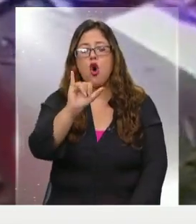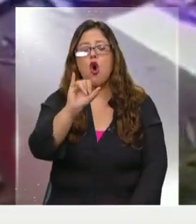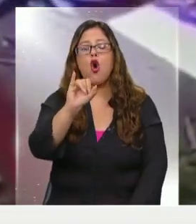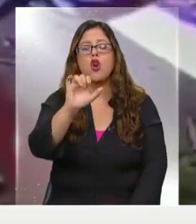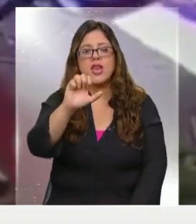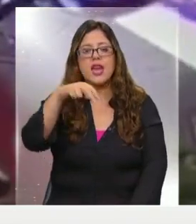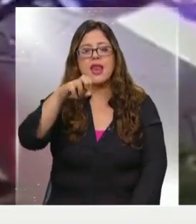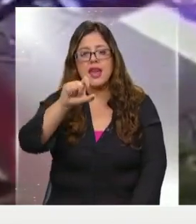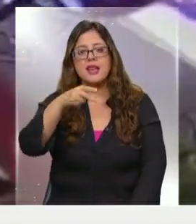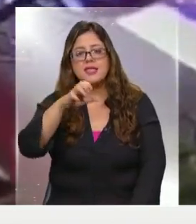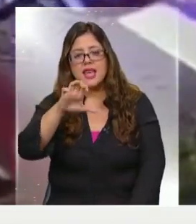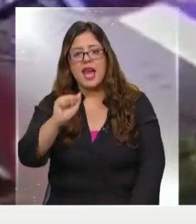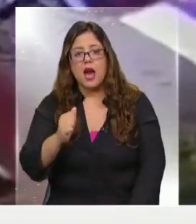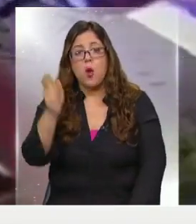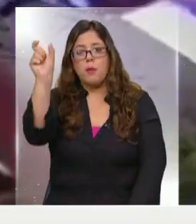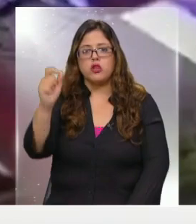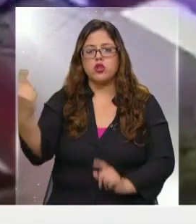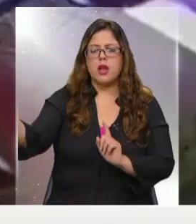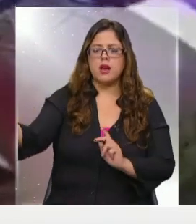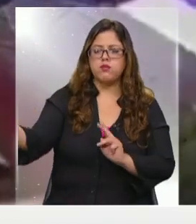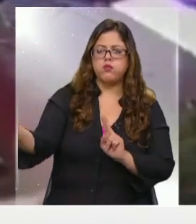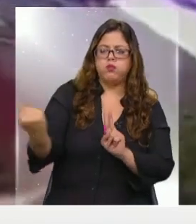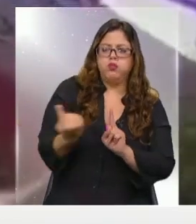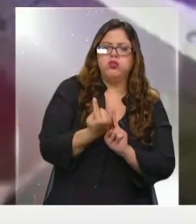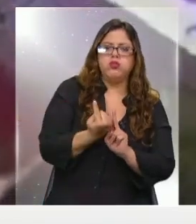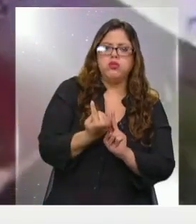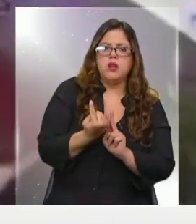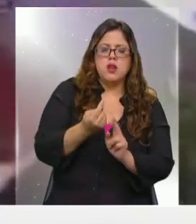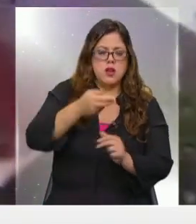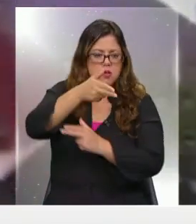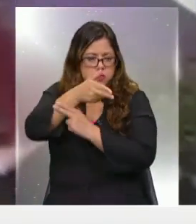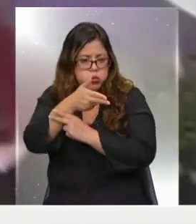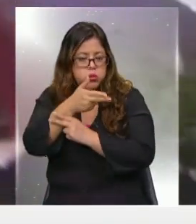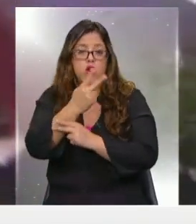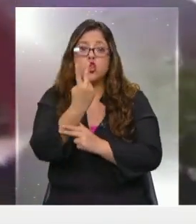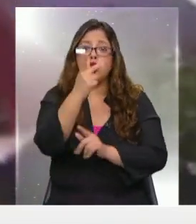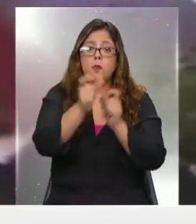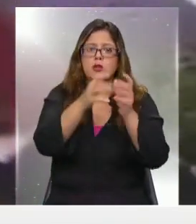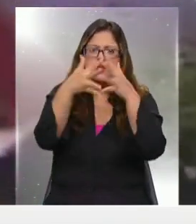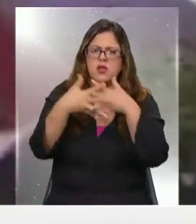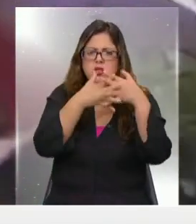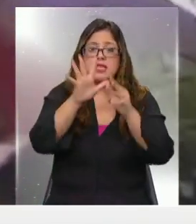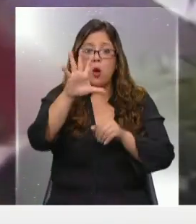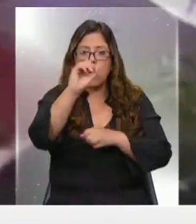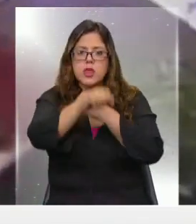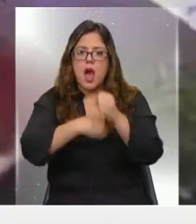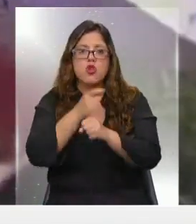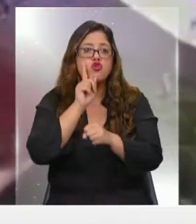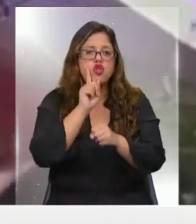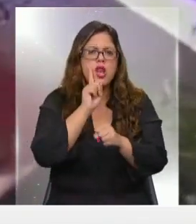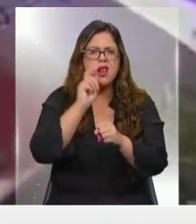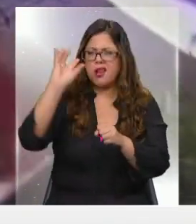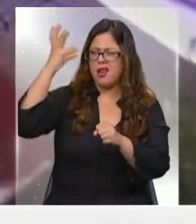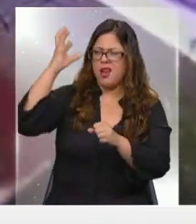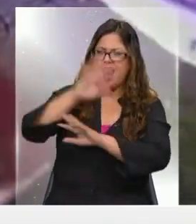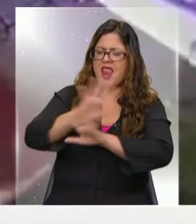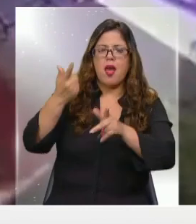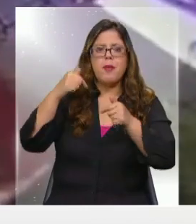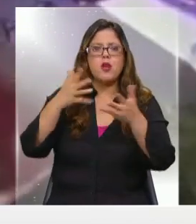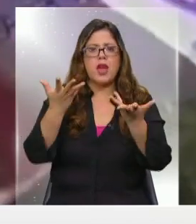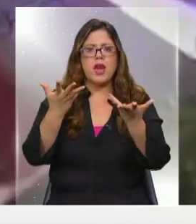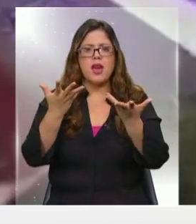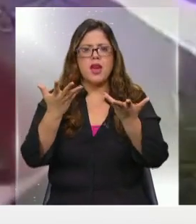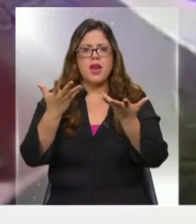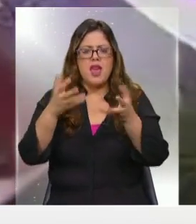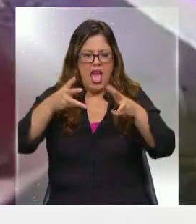ellos y los comienza a amenazar con un arma. Los dos estadounidenses de 50 años no entendían nada, pero la violencia de las amenazas los